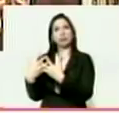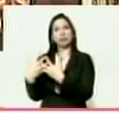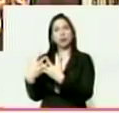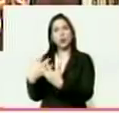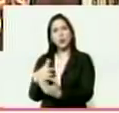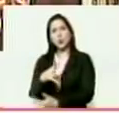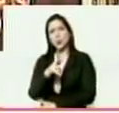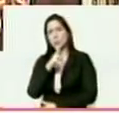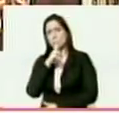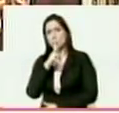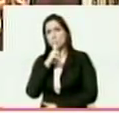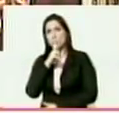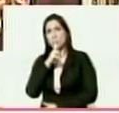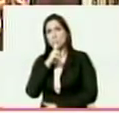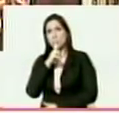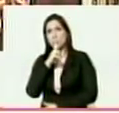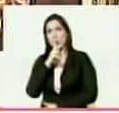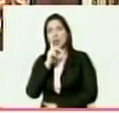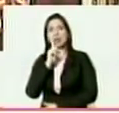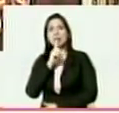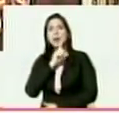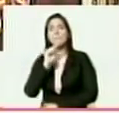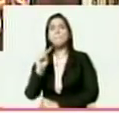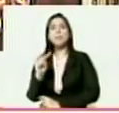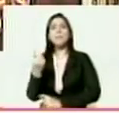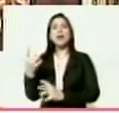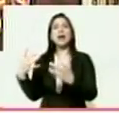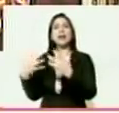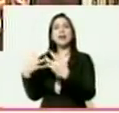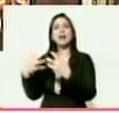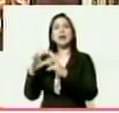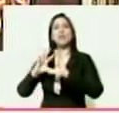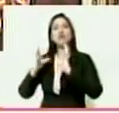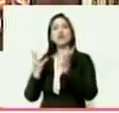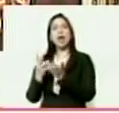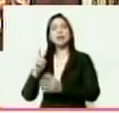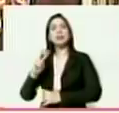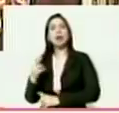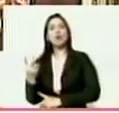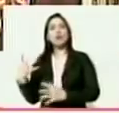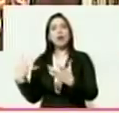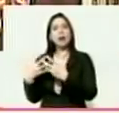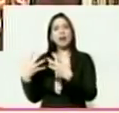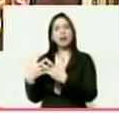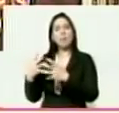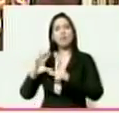horrorosas, las llamadas Primera Guerra Mundial y Segunda Guerra Mundial,